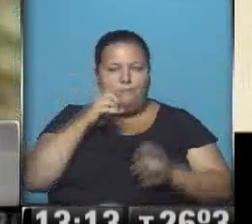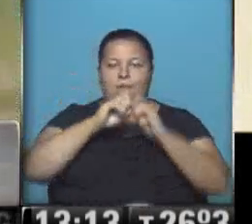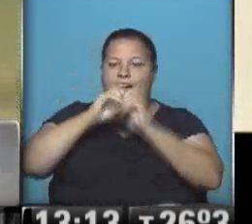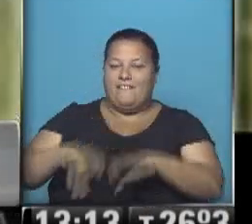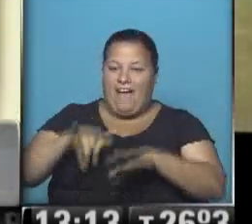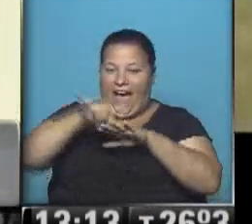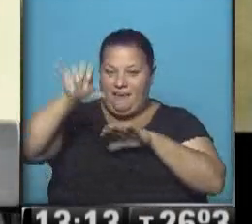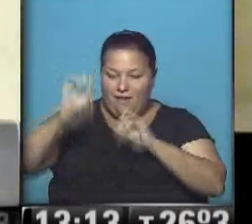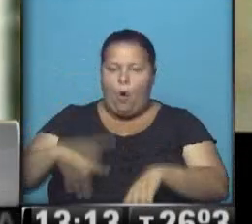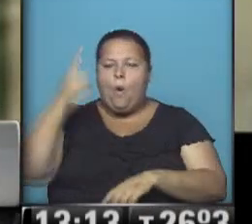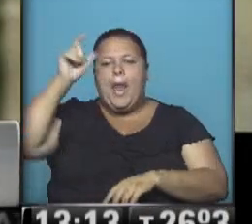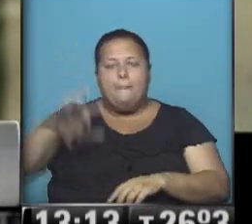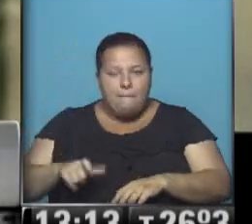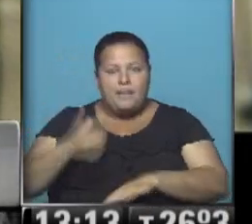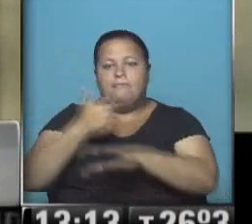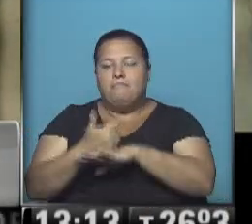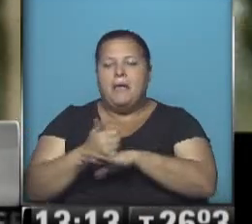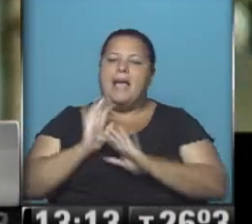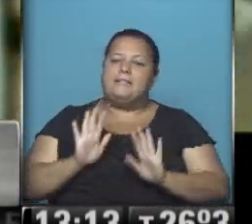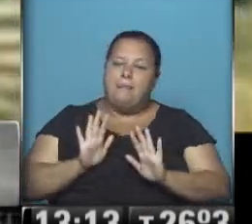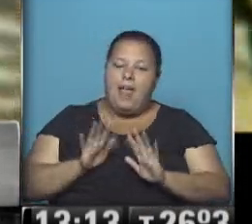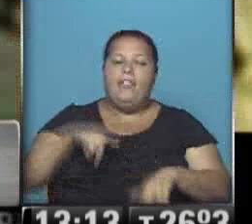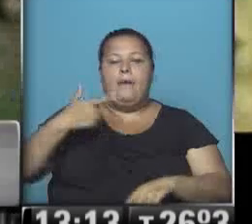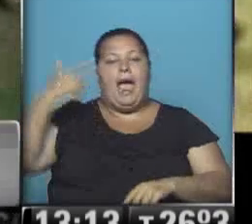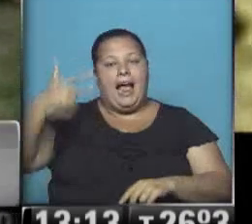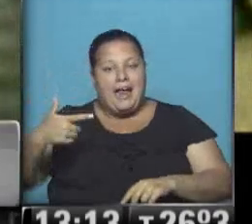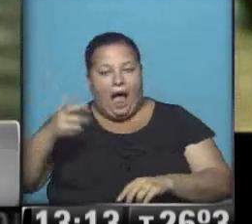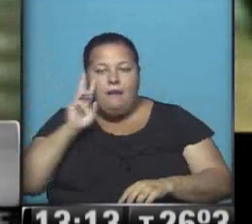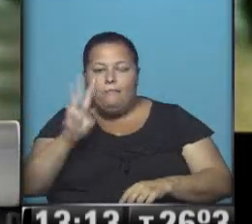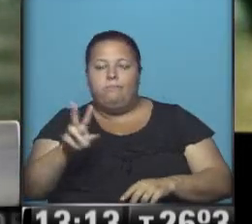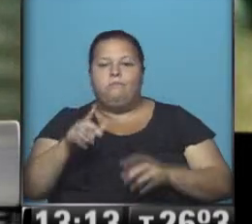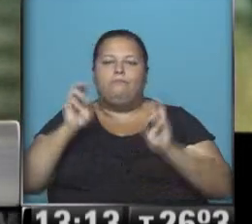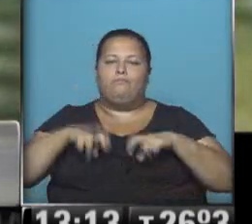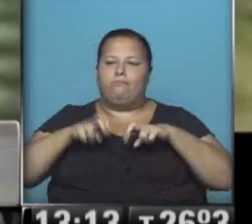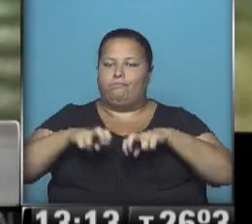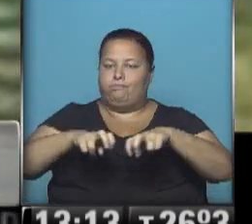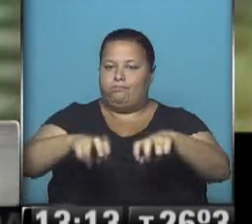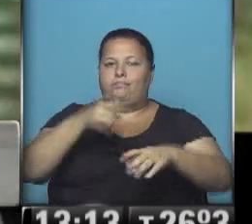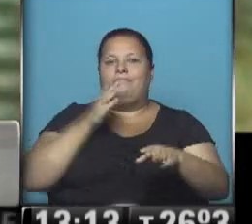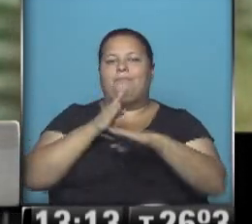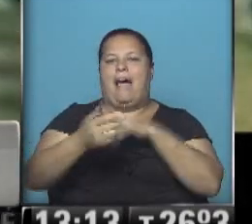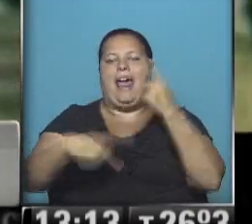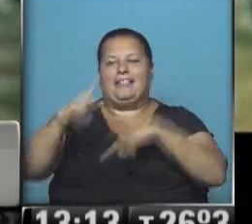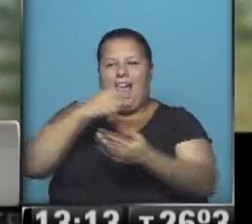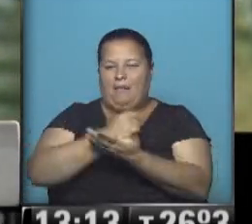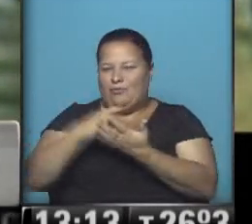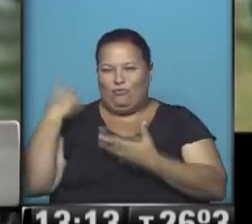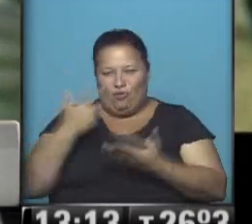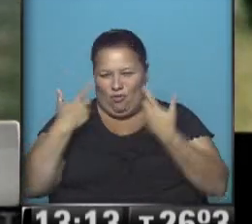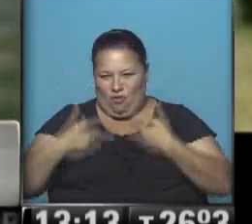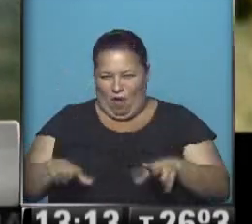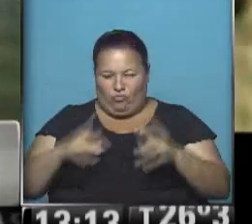del avión, y a una persona que lo recibe, y luego las cámaras visualizan encaminándose a migraciones para hacer los trámites que hacemos todos